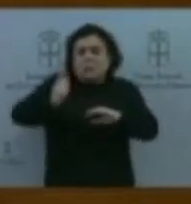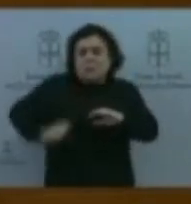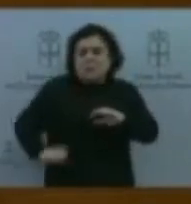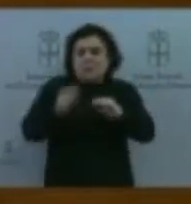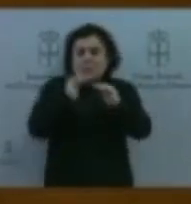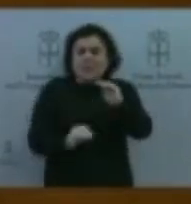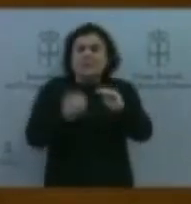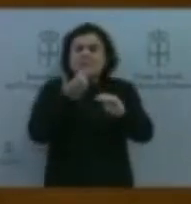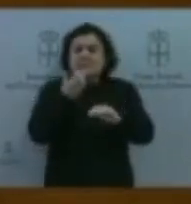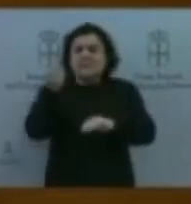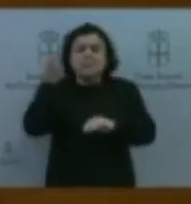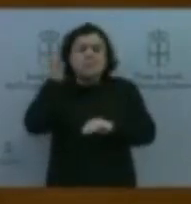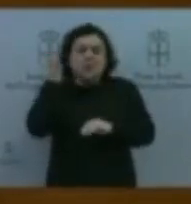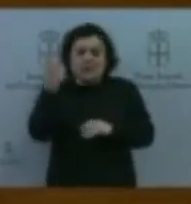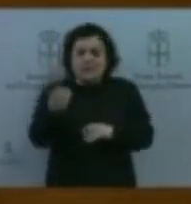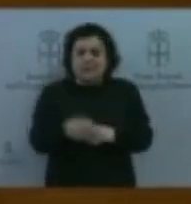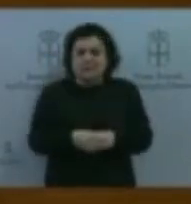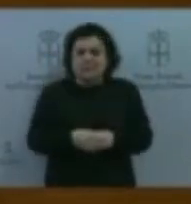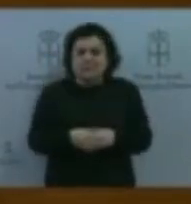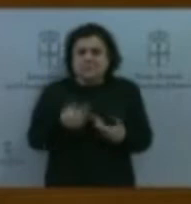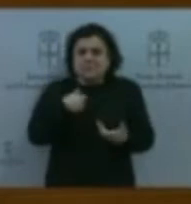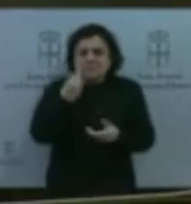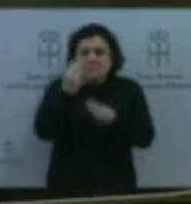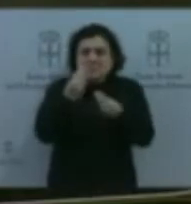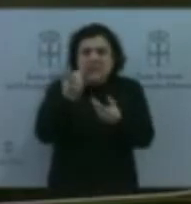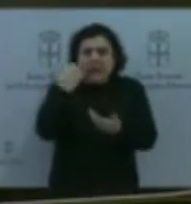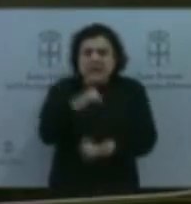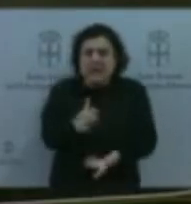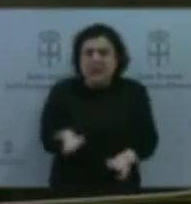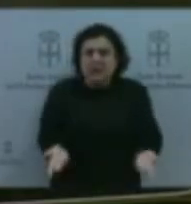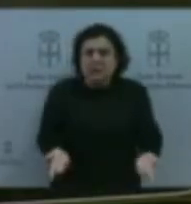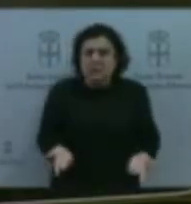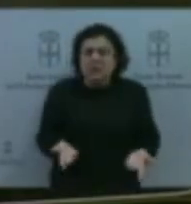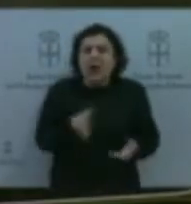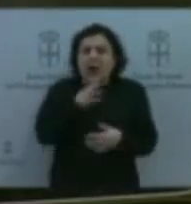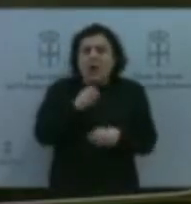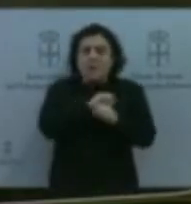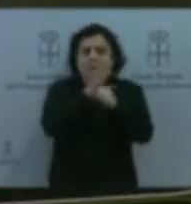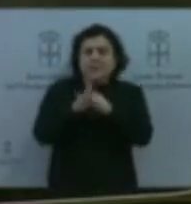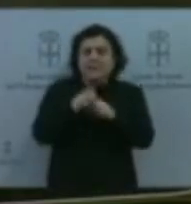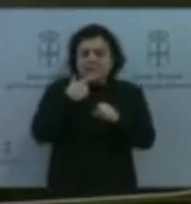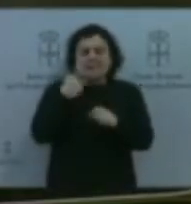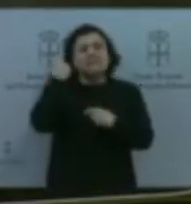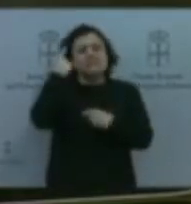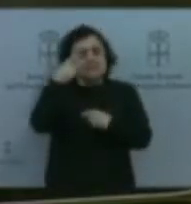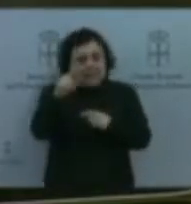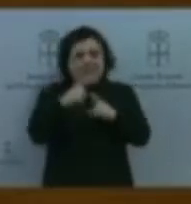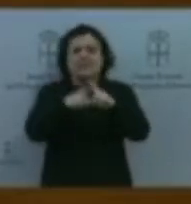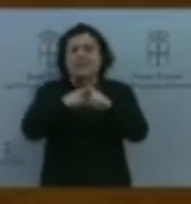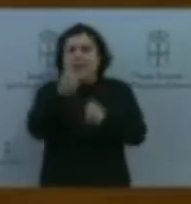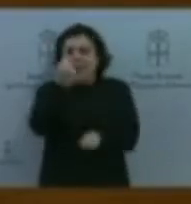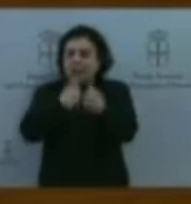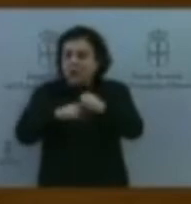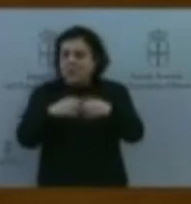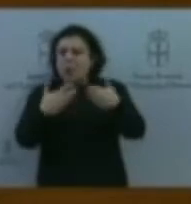nos extraña que la pandemia, que entiende perfectamente de clases, la pandemia entiende perfectamente de clases y desgraciadamente entiende perfectamente de